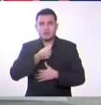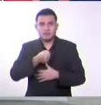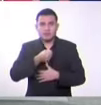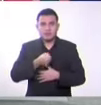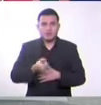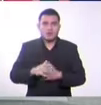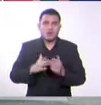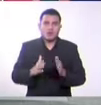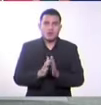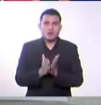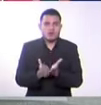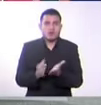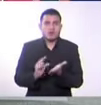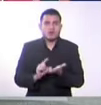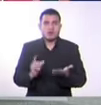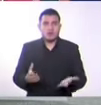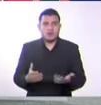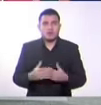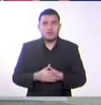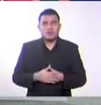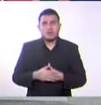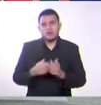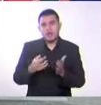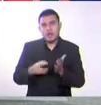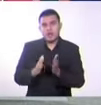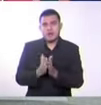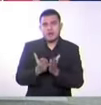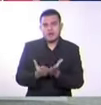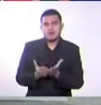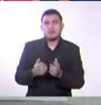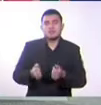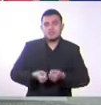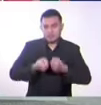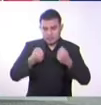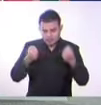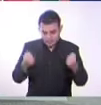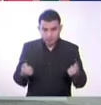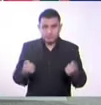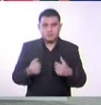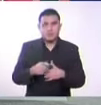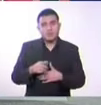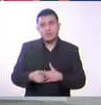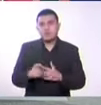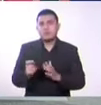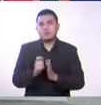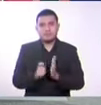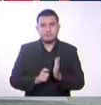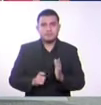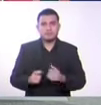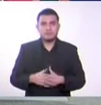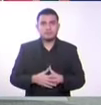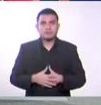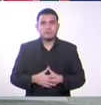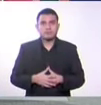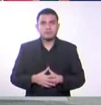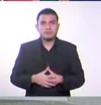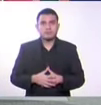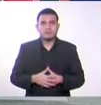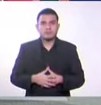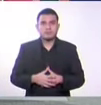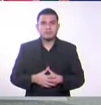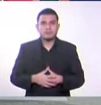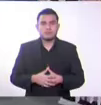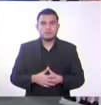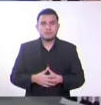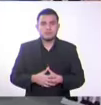los libros, las revistas, el periódico, todo eso es escrito. Es exacto. Muy bien. Es un medio que